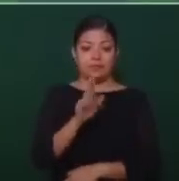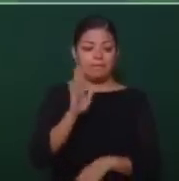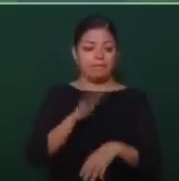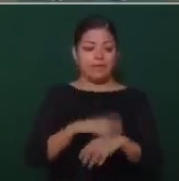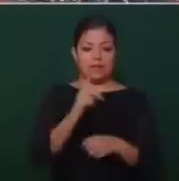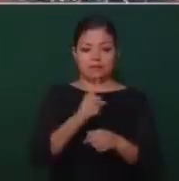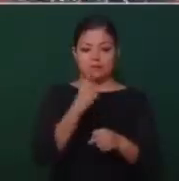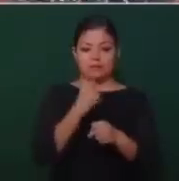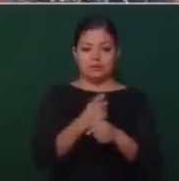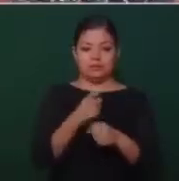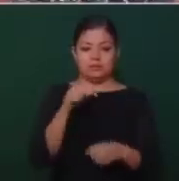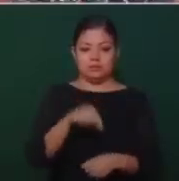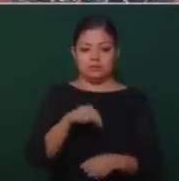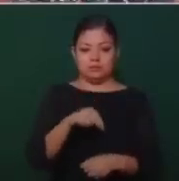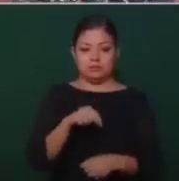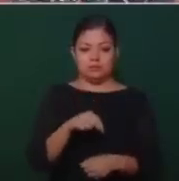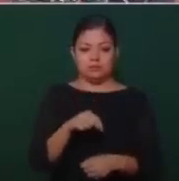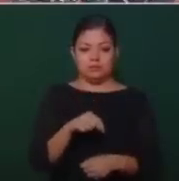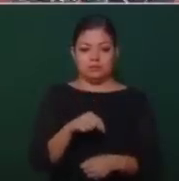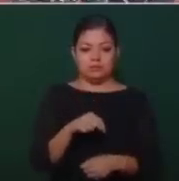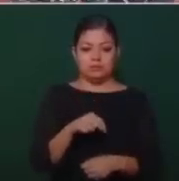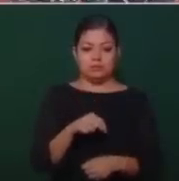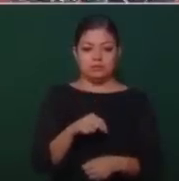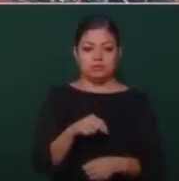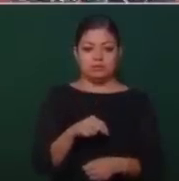especial. No